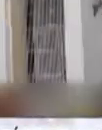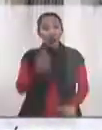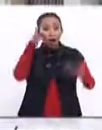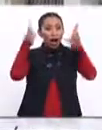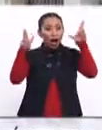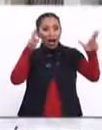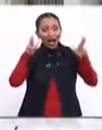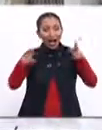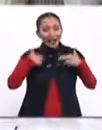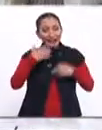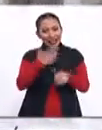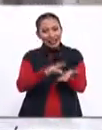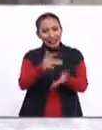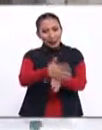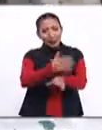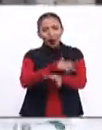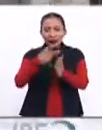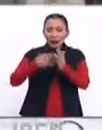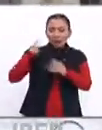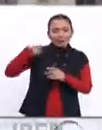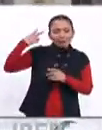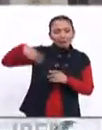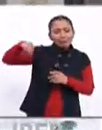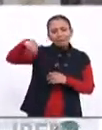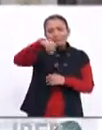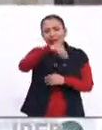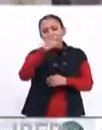Hola, ¿qué tal? Gracias por acompañarnos en otro itinerario.